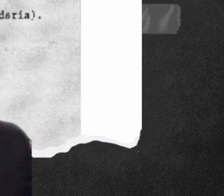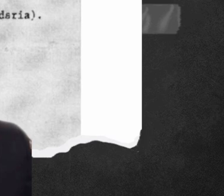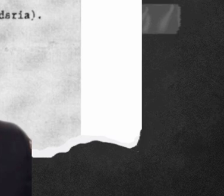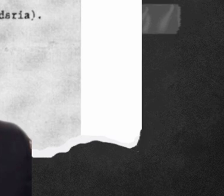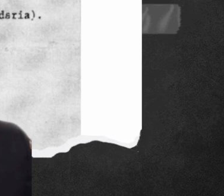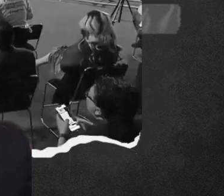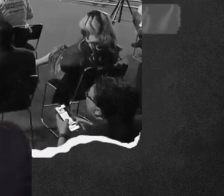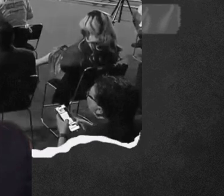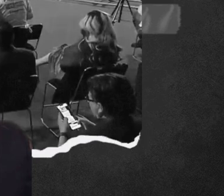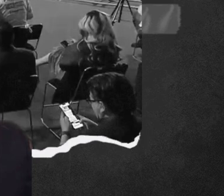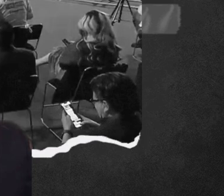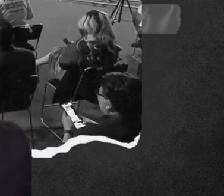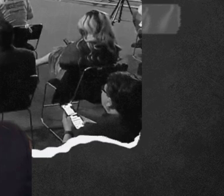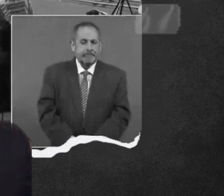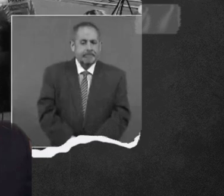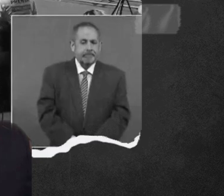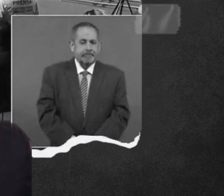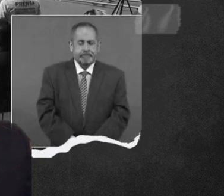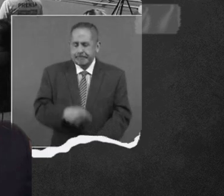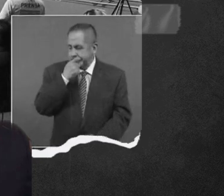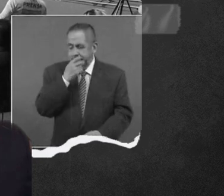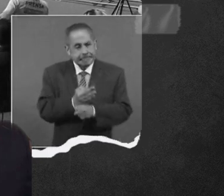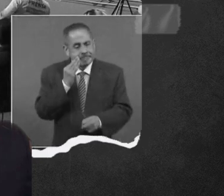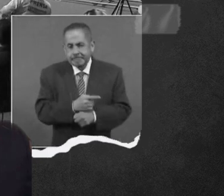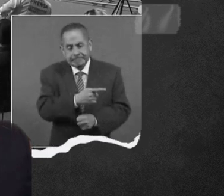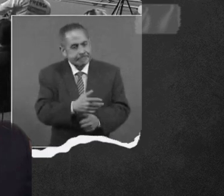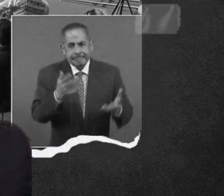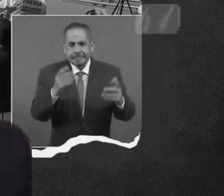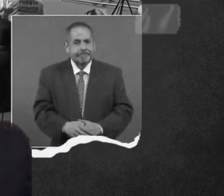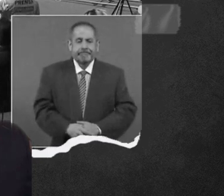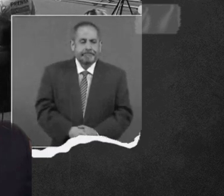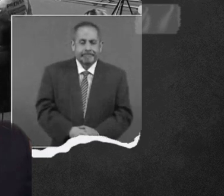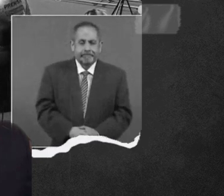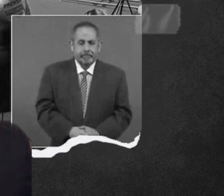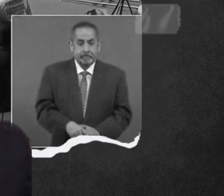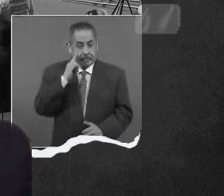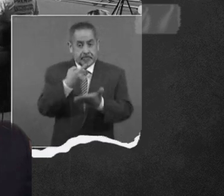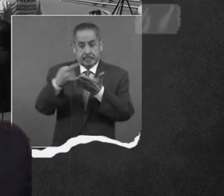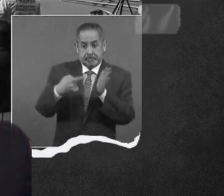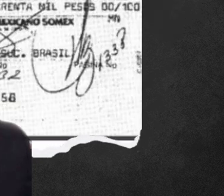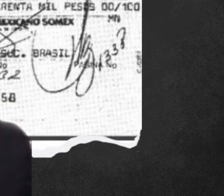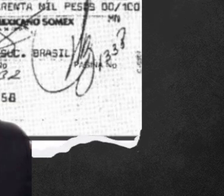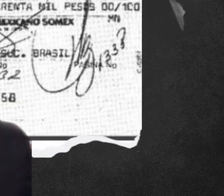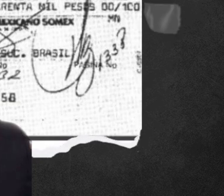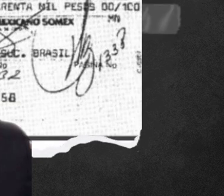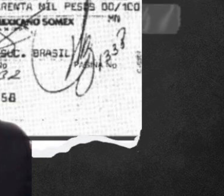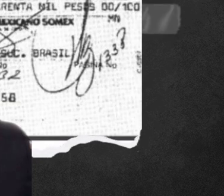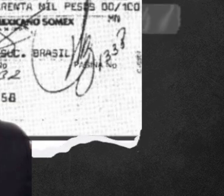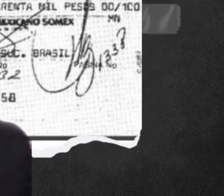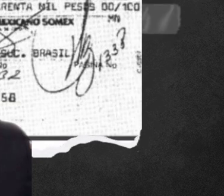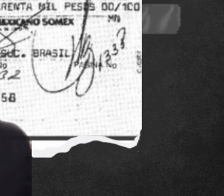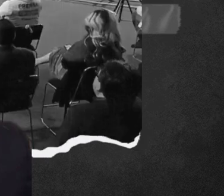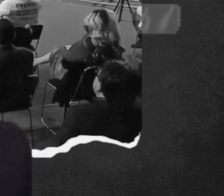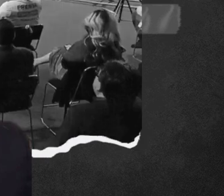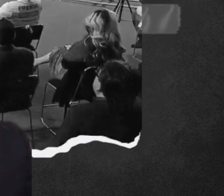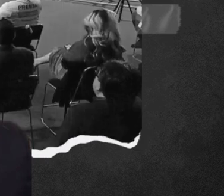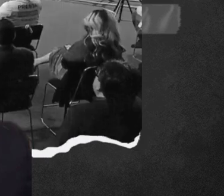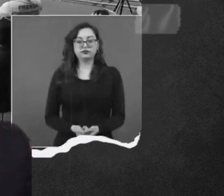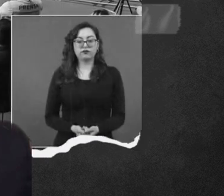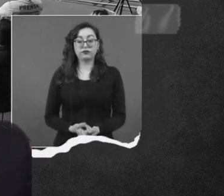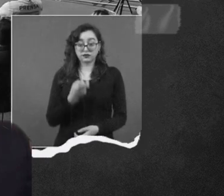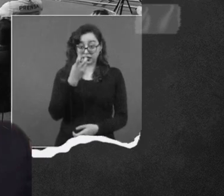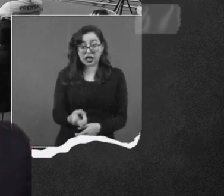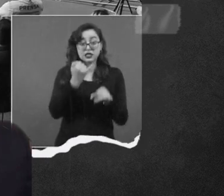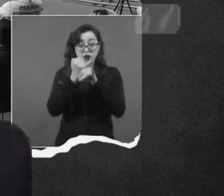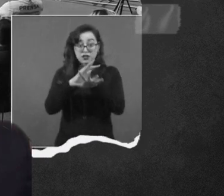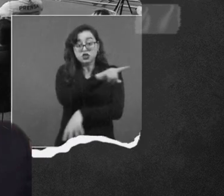solidaria un abrazo y ahí está cheque no sabían ustedes mucha gente